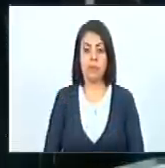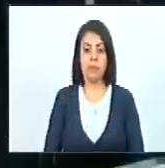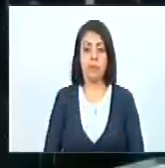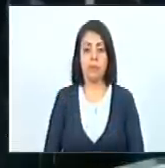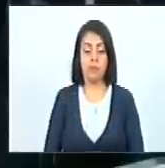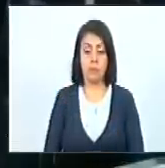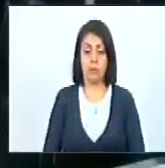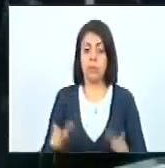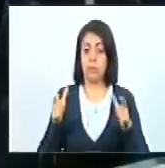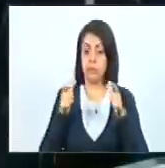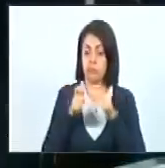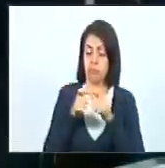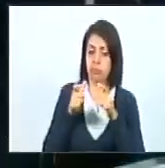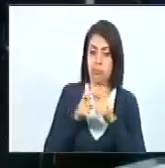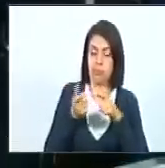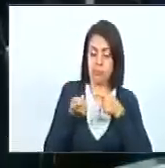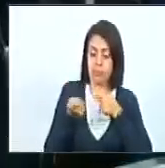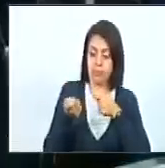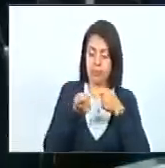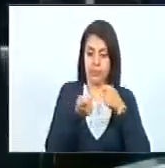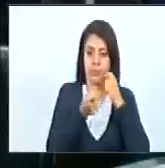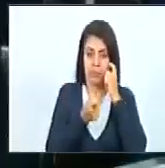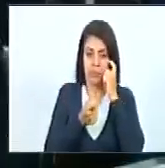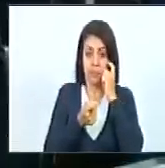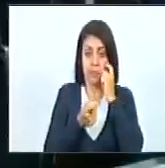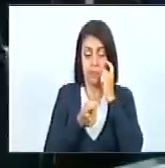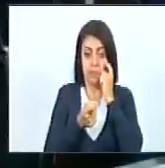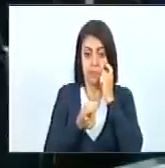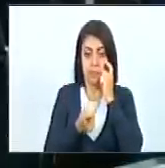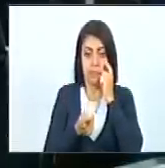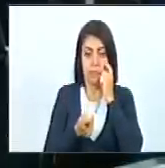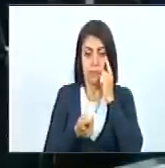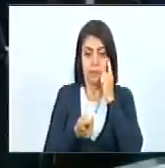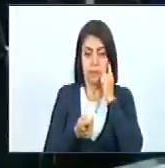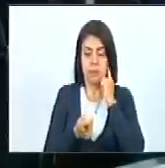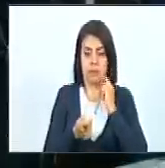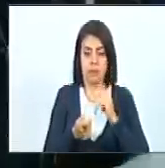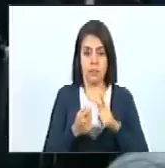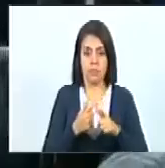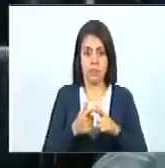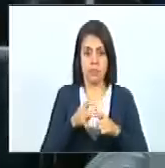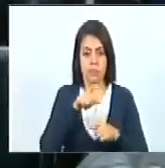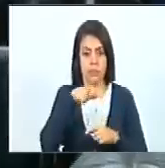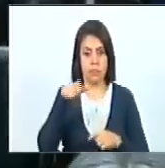aleccionado por este grupo de ente bien